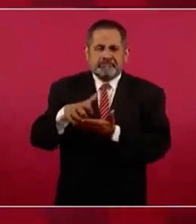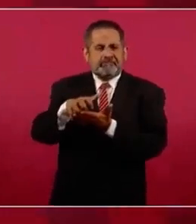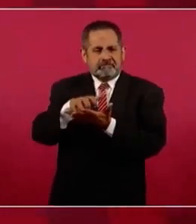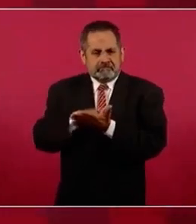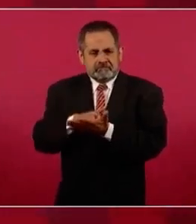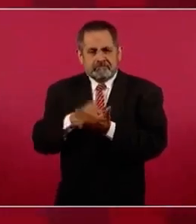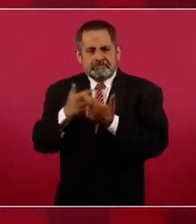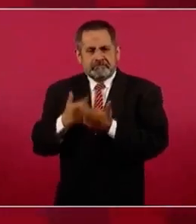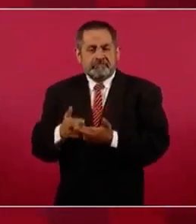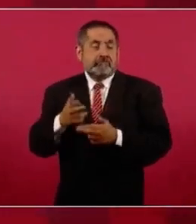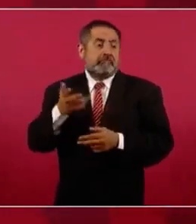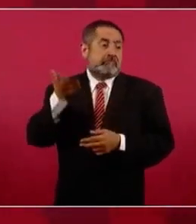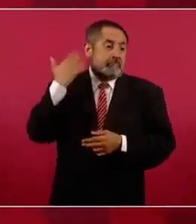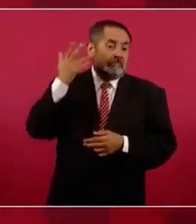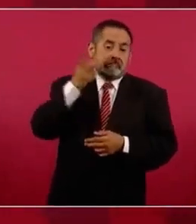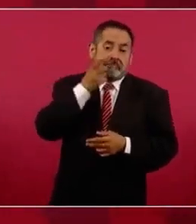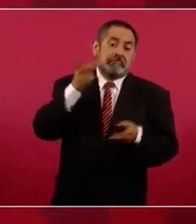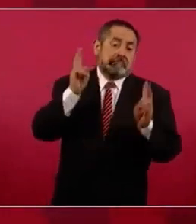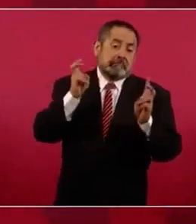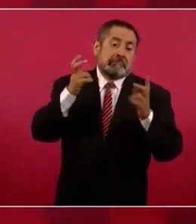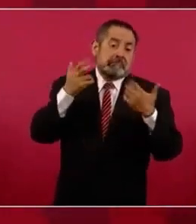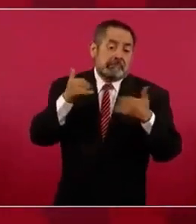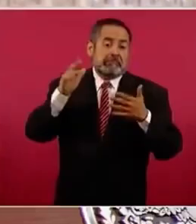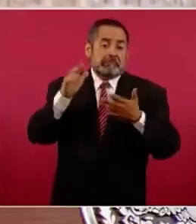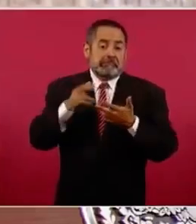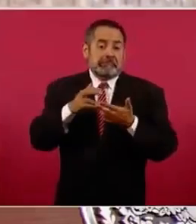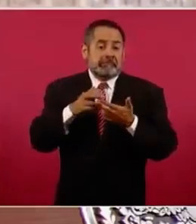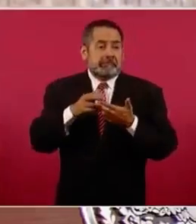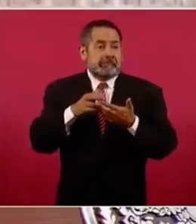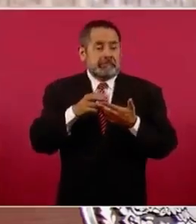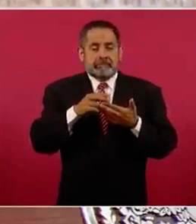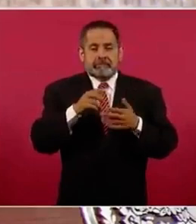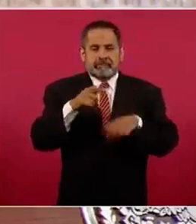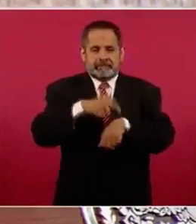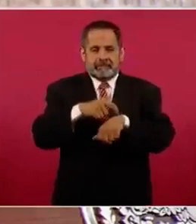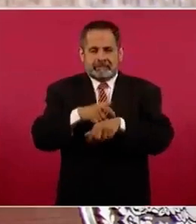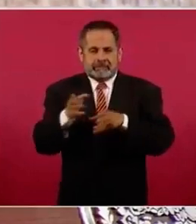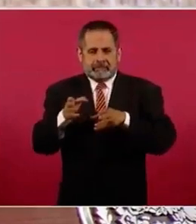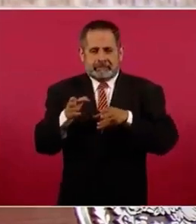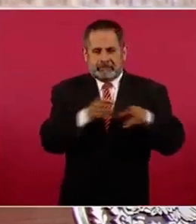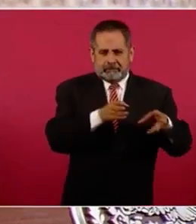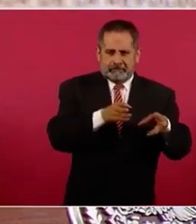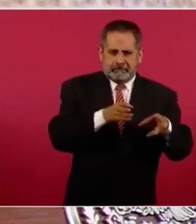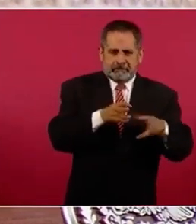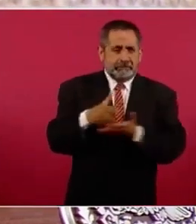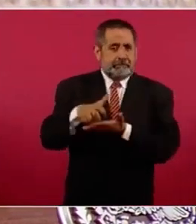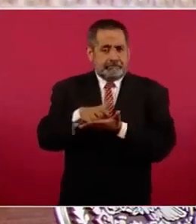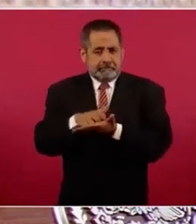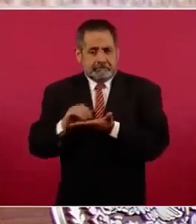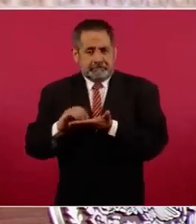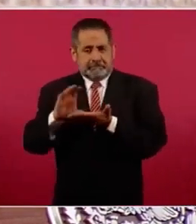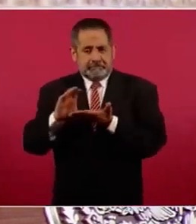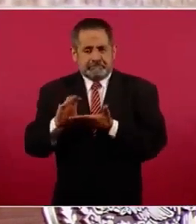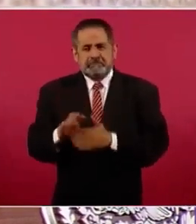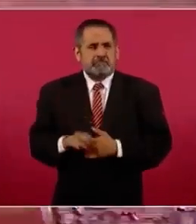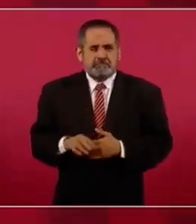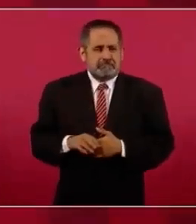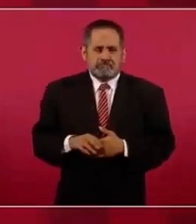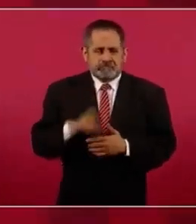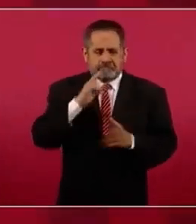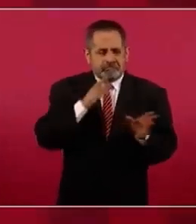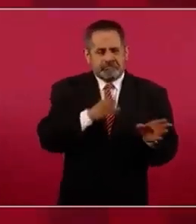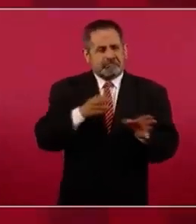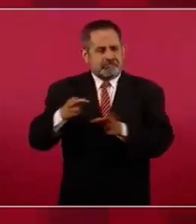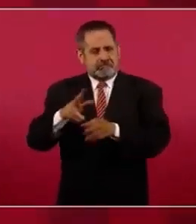ahorrarnos lo que supuestamente se obtiene de ahorro con el cambio de horario,